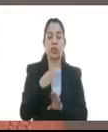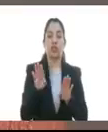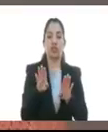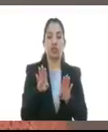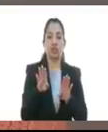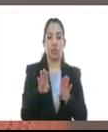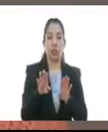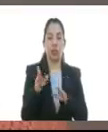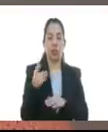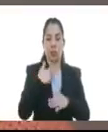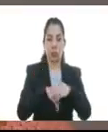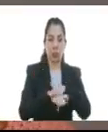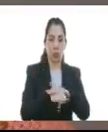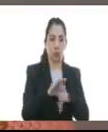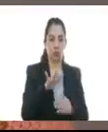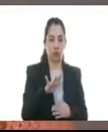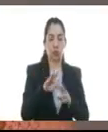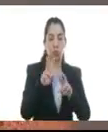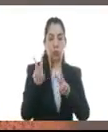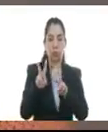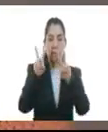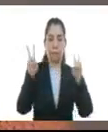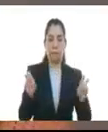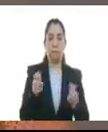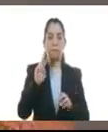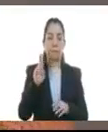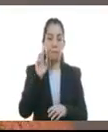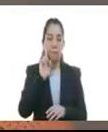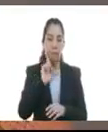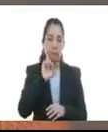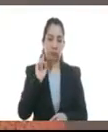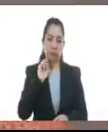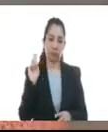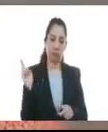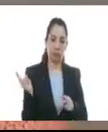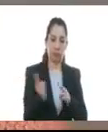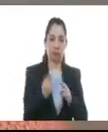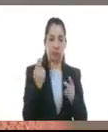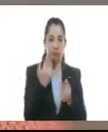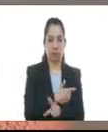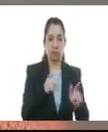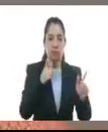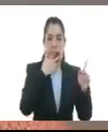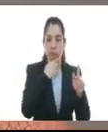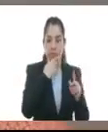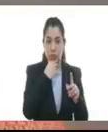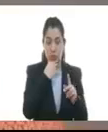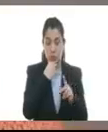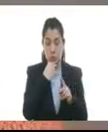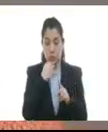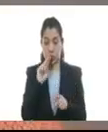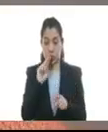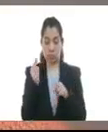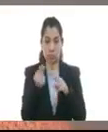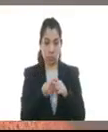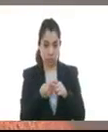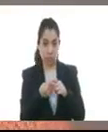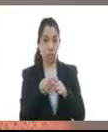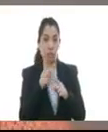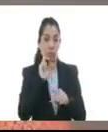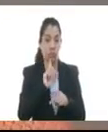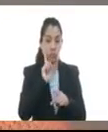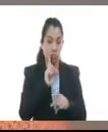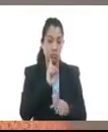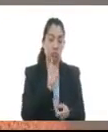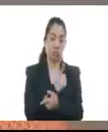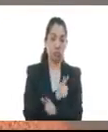qué? Porque, bueno, si bien el tema ha tenido bastantes espacios en los medios de comunicación desde un tiempo para acá,